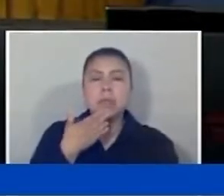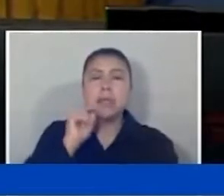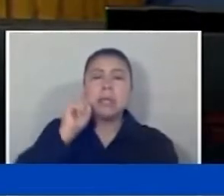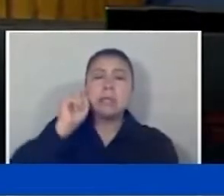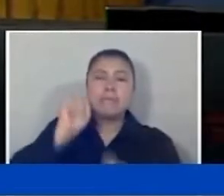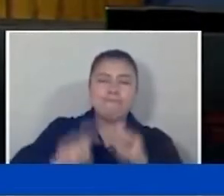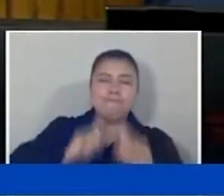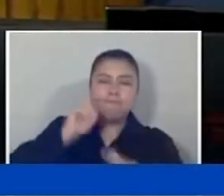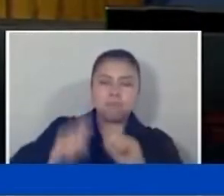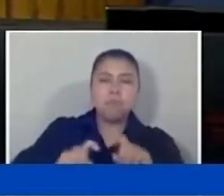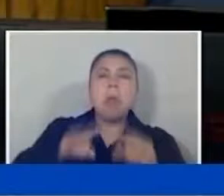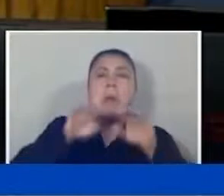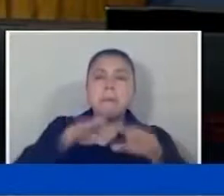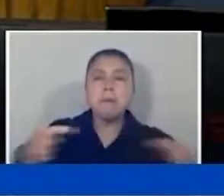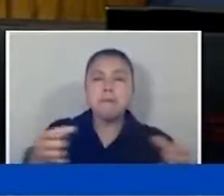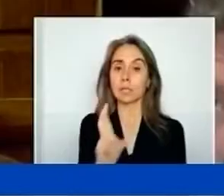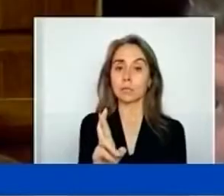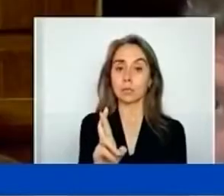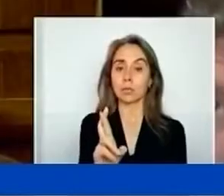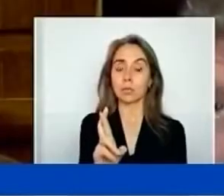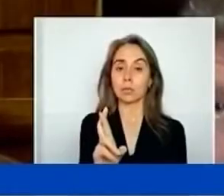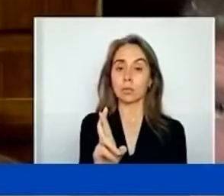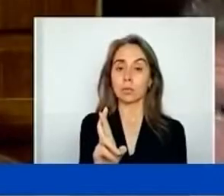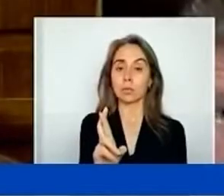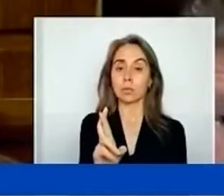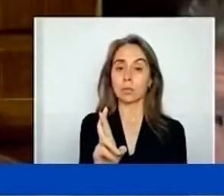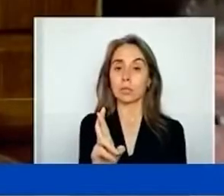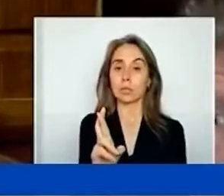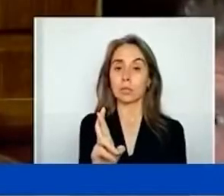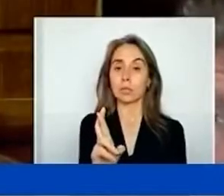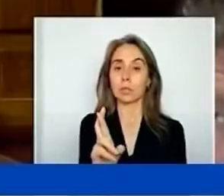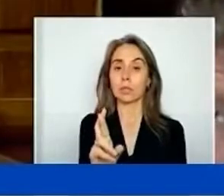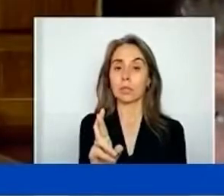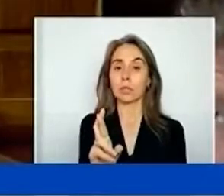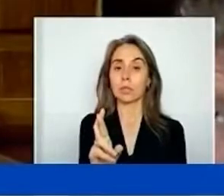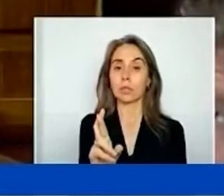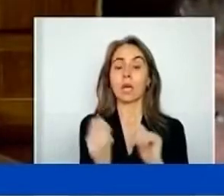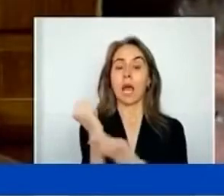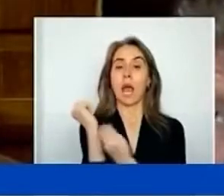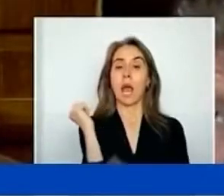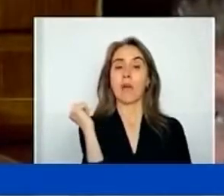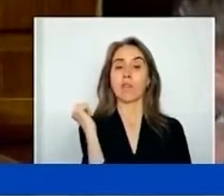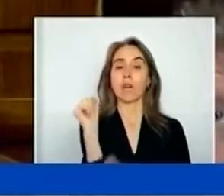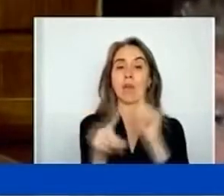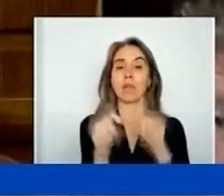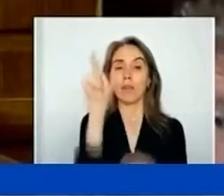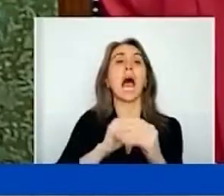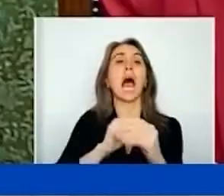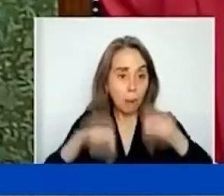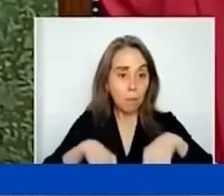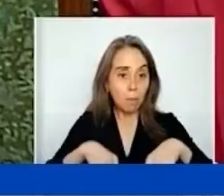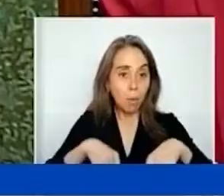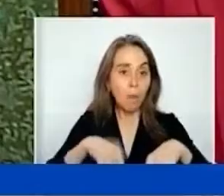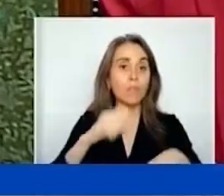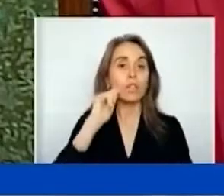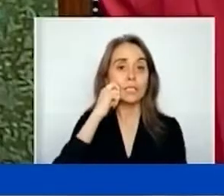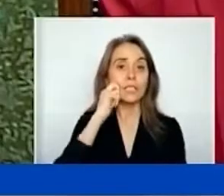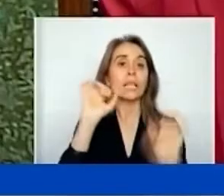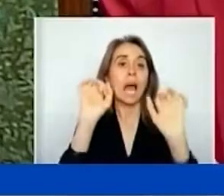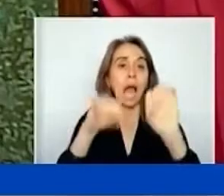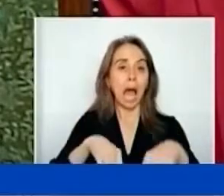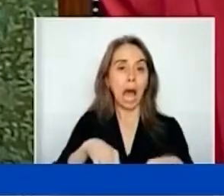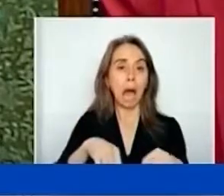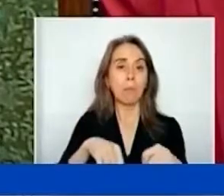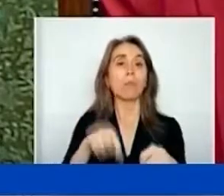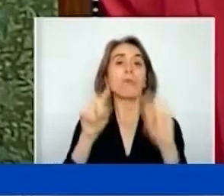fundamento técnico. El ministro Montes, un histórico del socialismo chileno, contó con el apoyo de todos